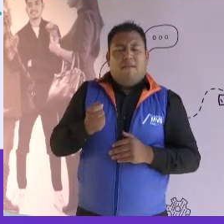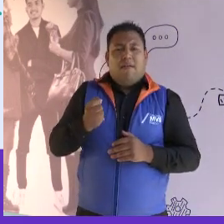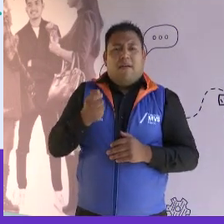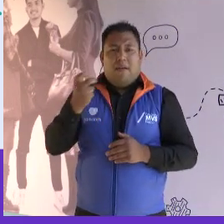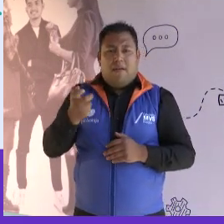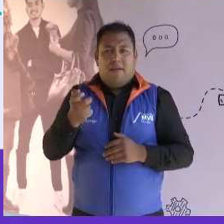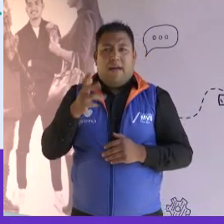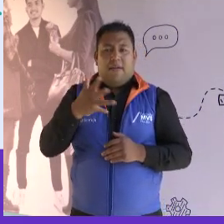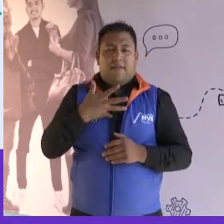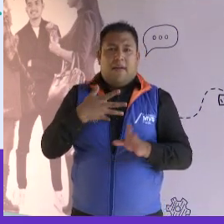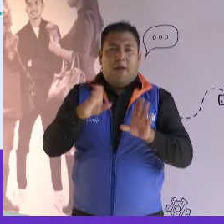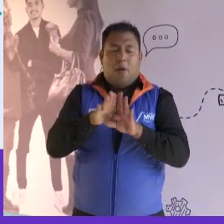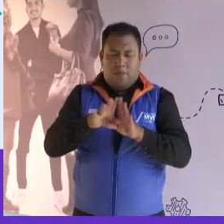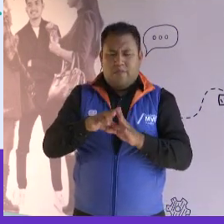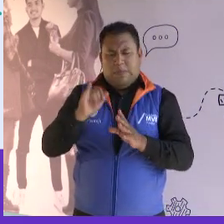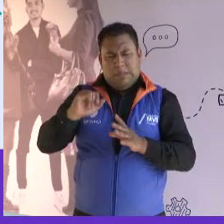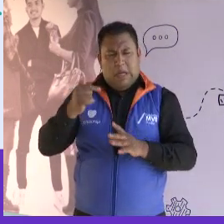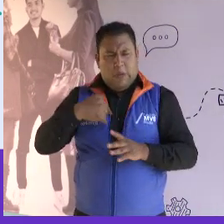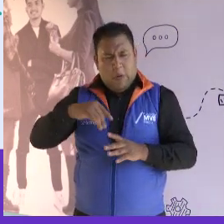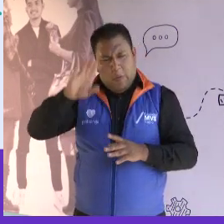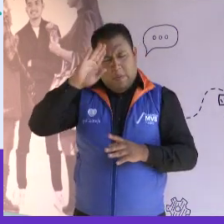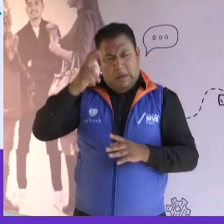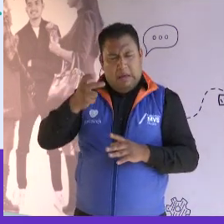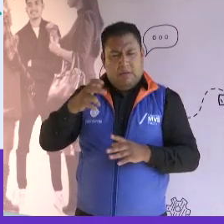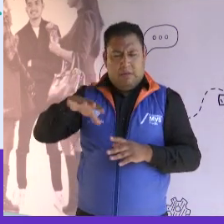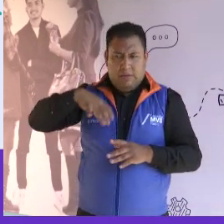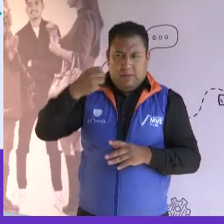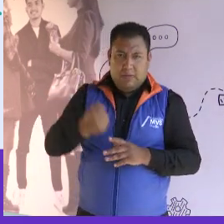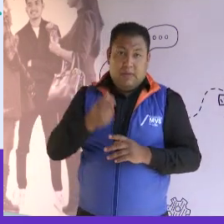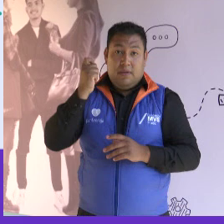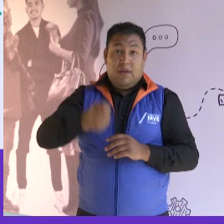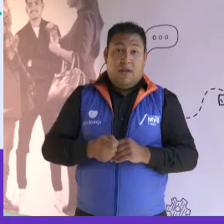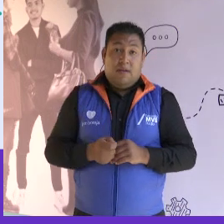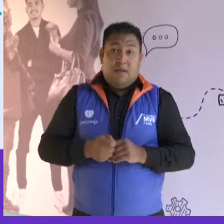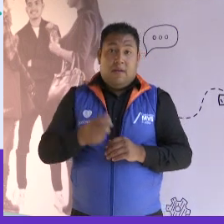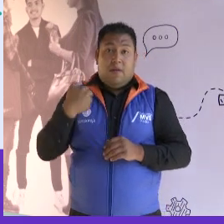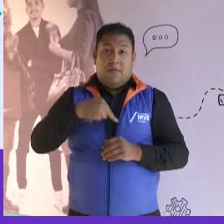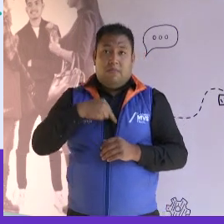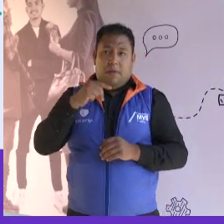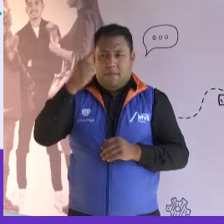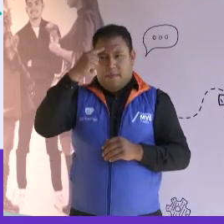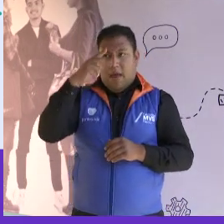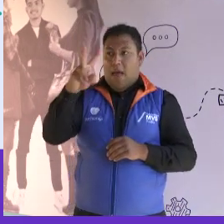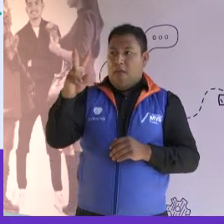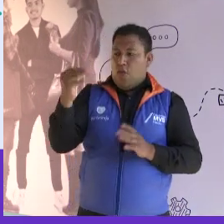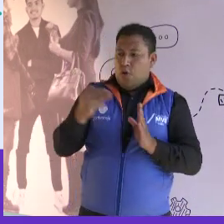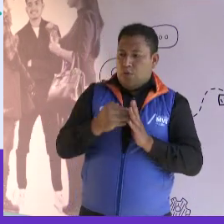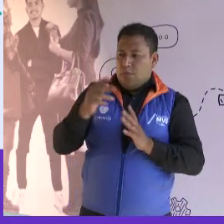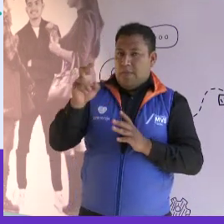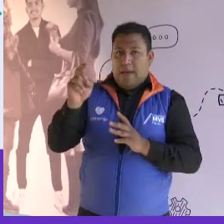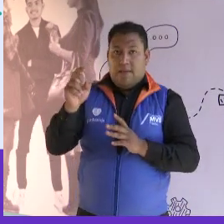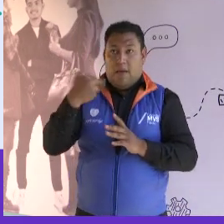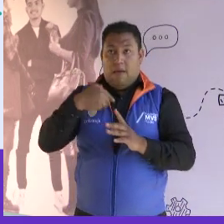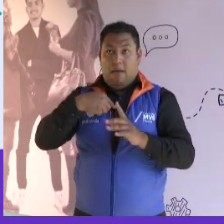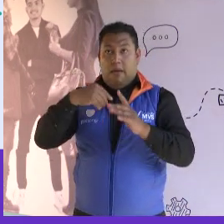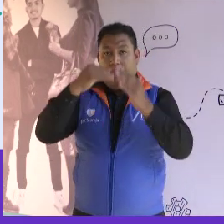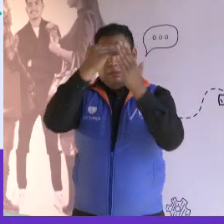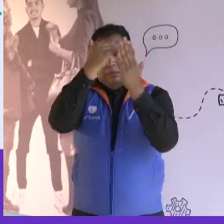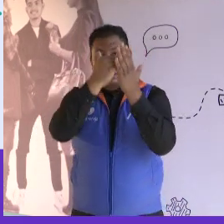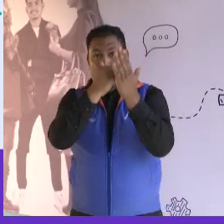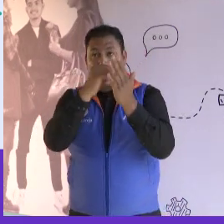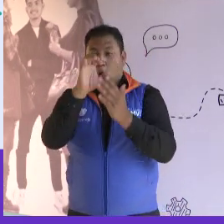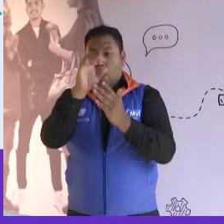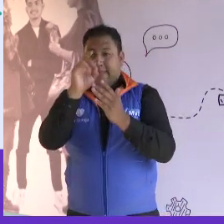buen esfuerzo. Si bien sabemos que no los vamos a alcanzar de aquí a 2030, eso es un poco